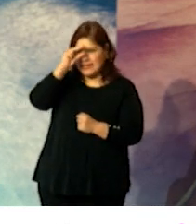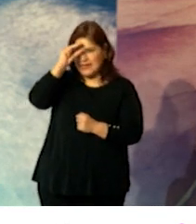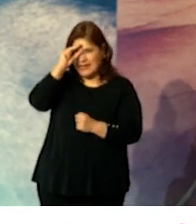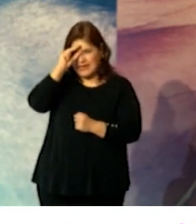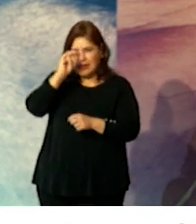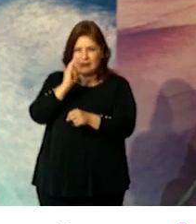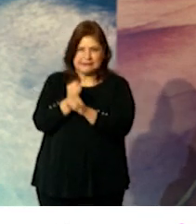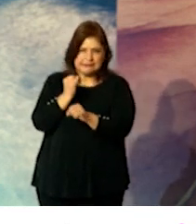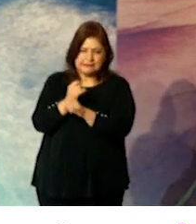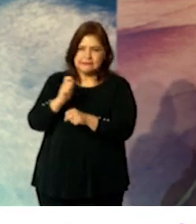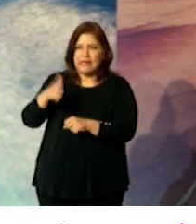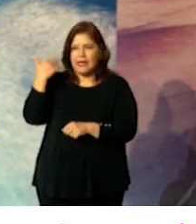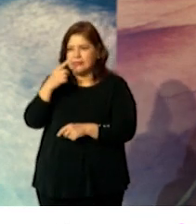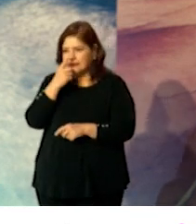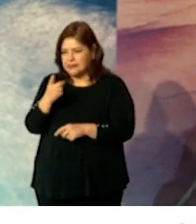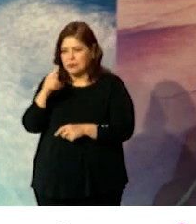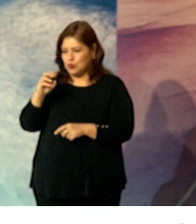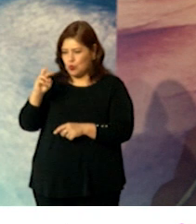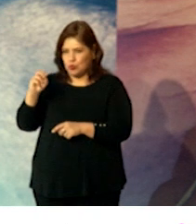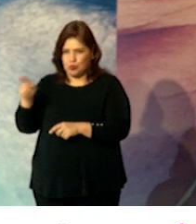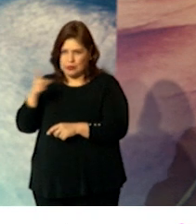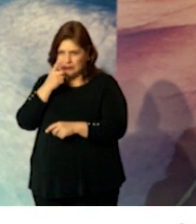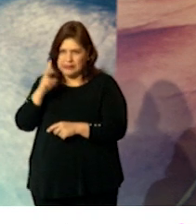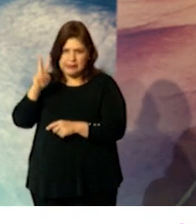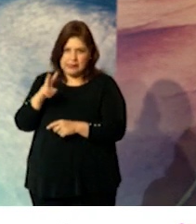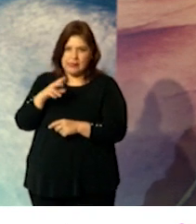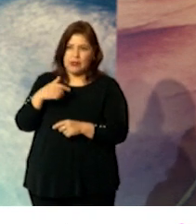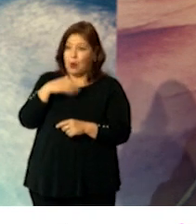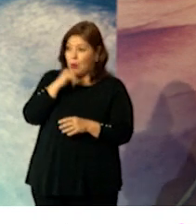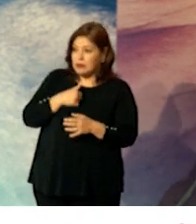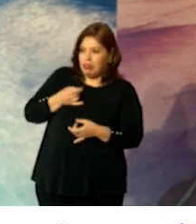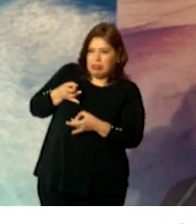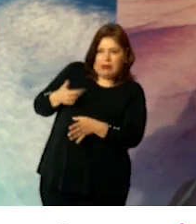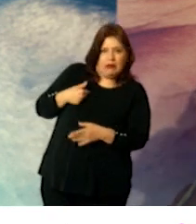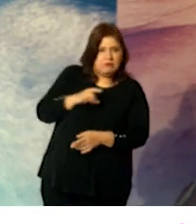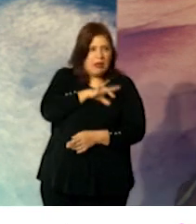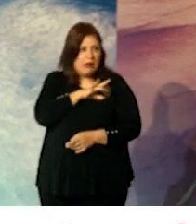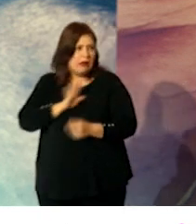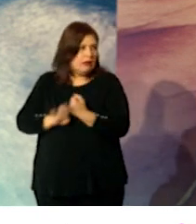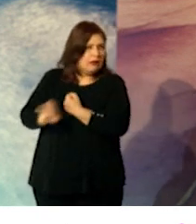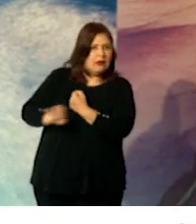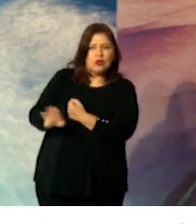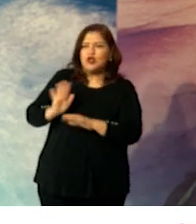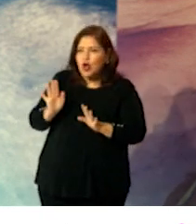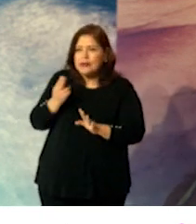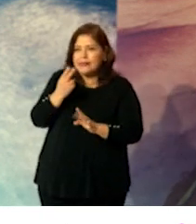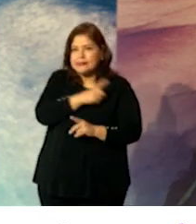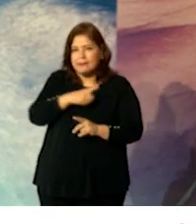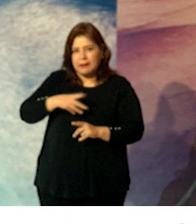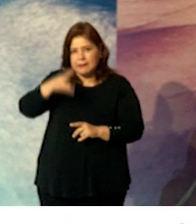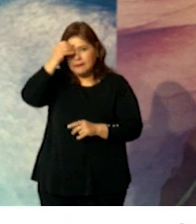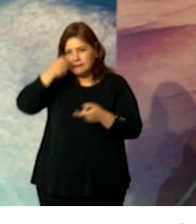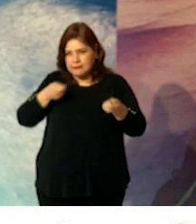Bernardo Toro, estas cosas hay que aprender a manejarlas, no le podemos tener miedo. O como lo decía Edward, las